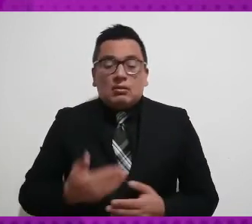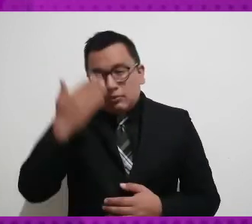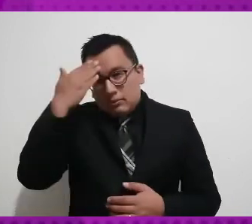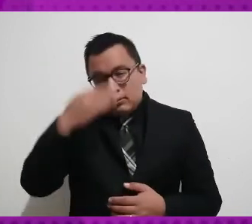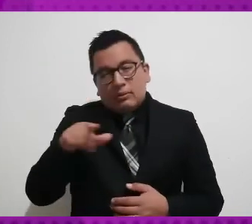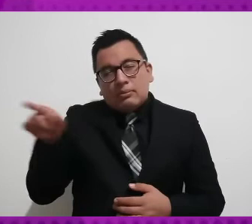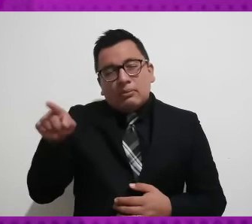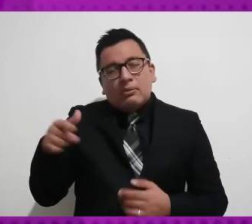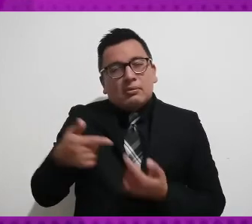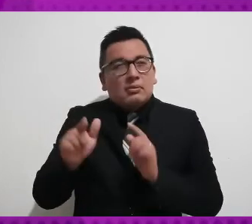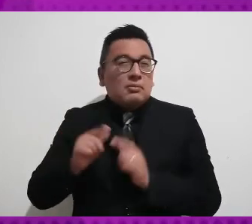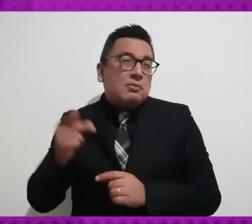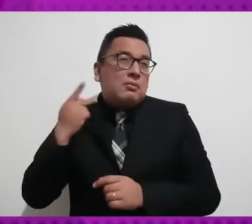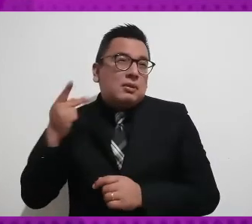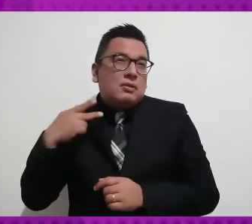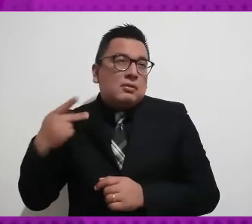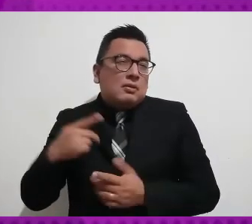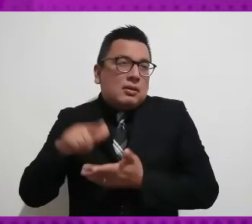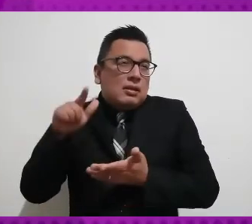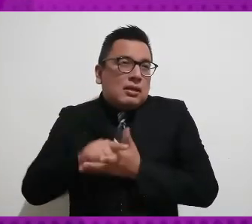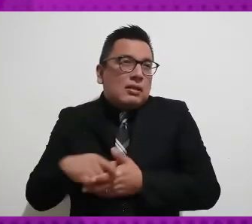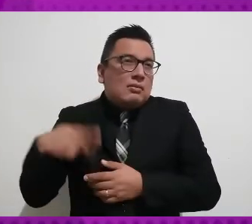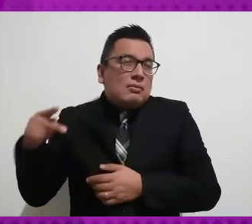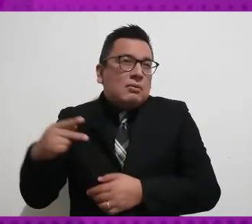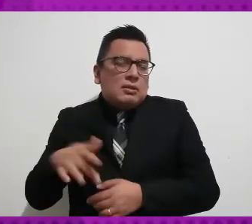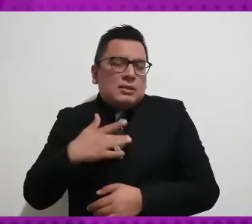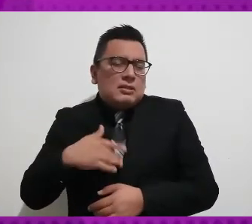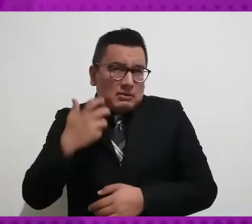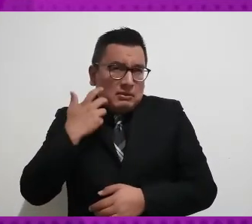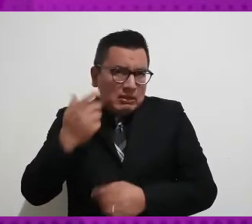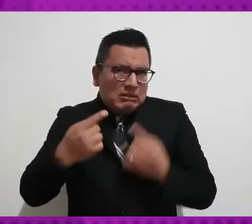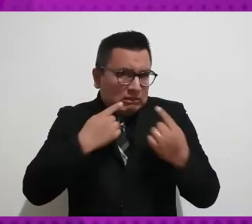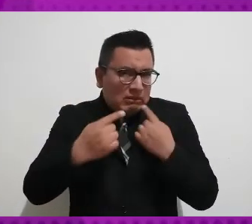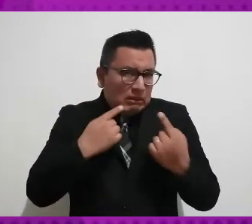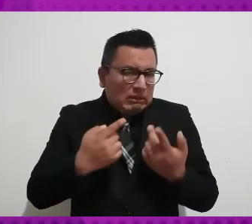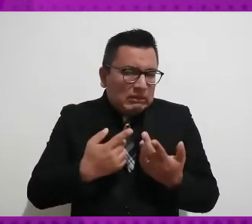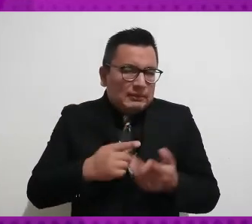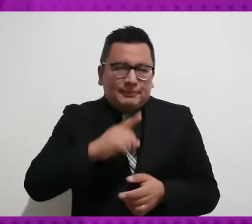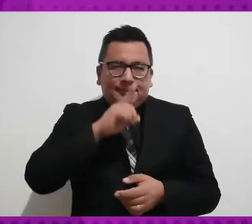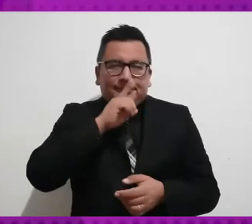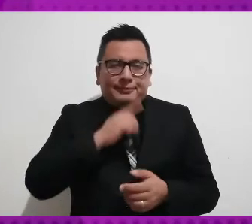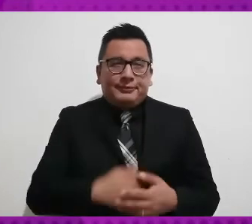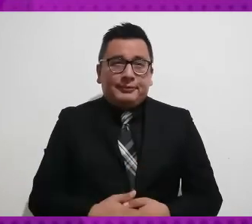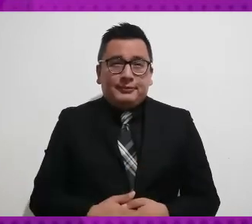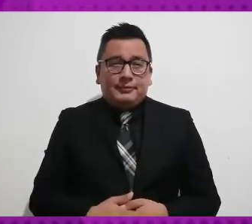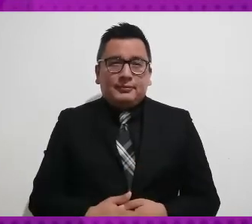partidos políticos y son los partidos políticos candidatos los que más se resisten a cualquier ejercicio de debate. El que